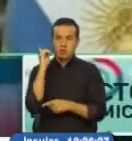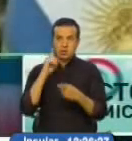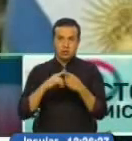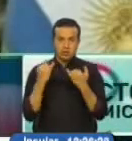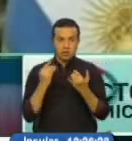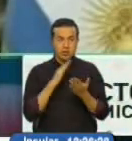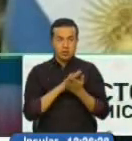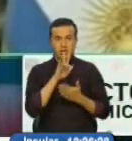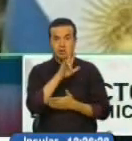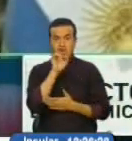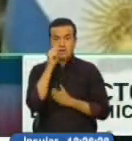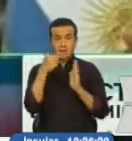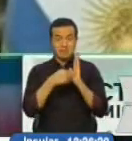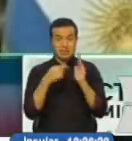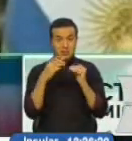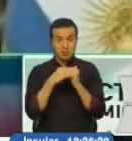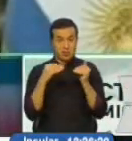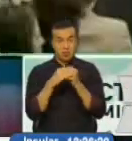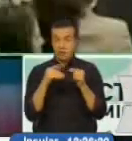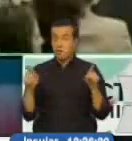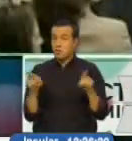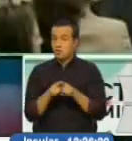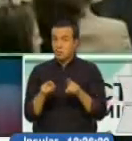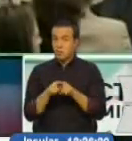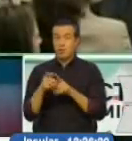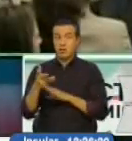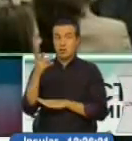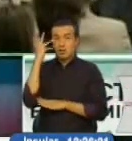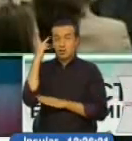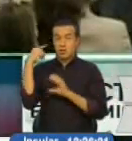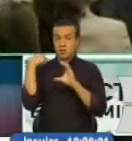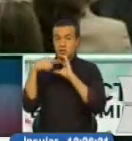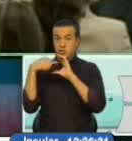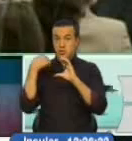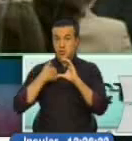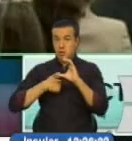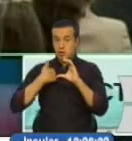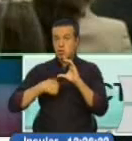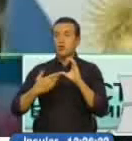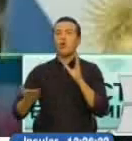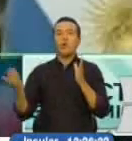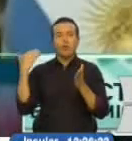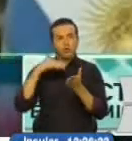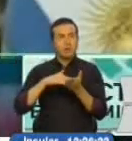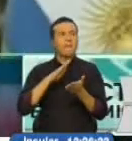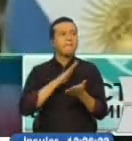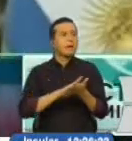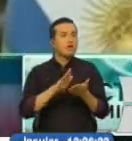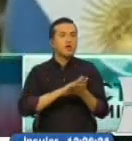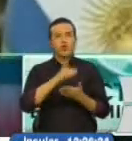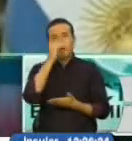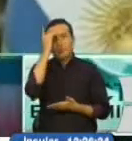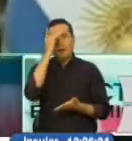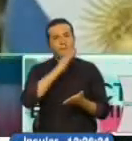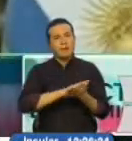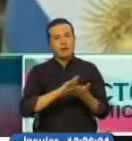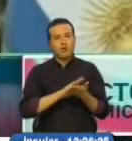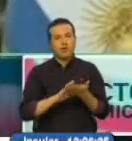por $30,000, situación similar al del caso del Correo Argentino, donde se repite este modus operandi.